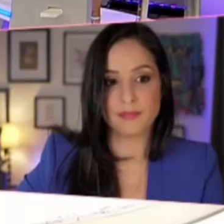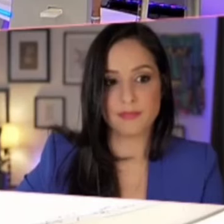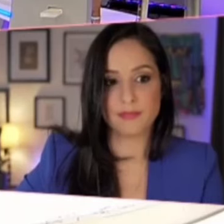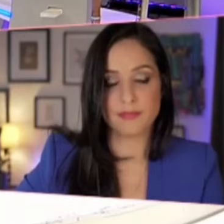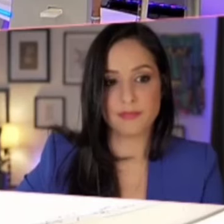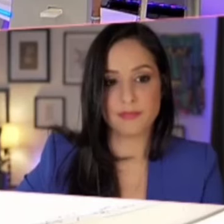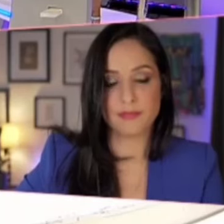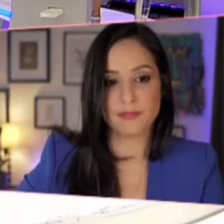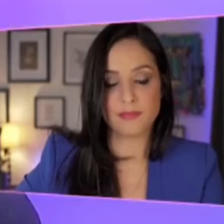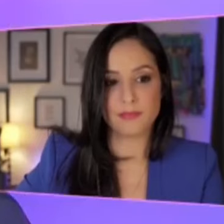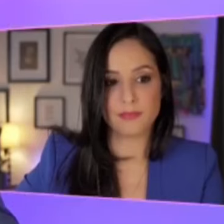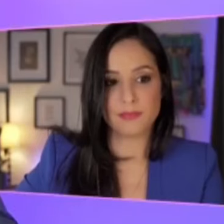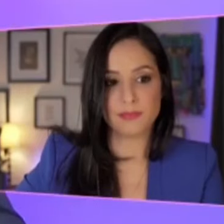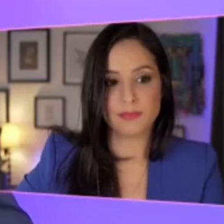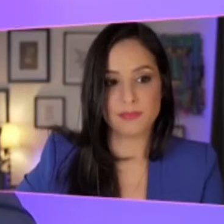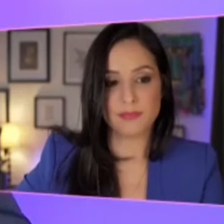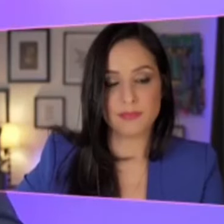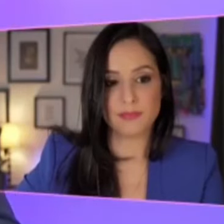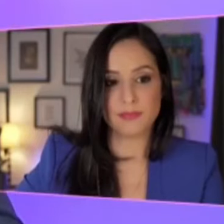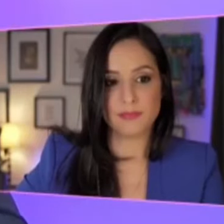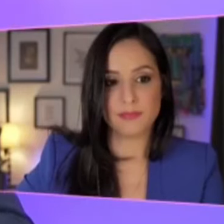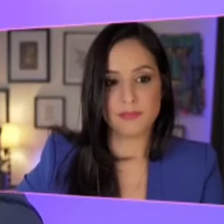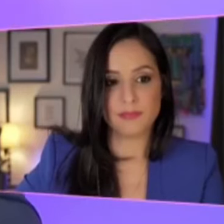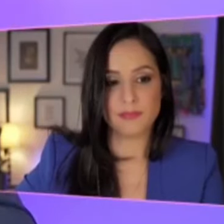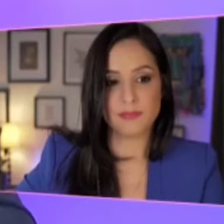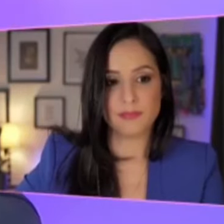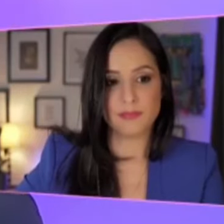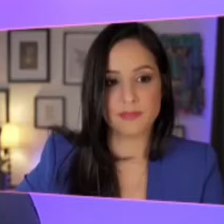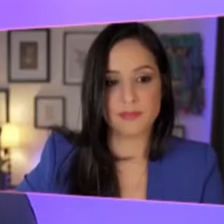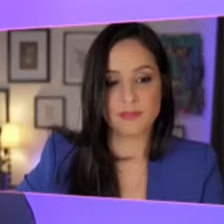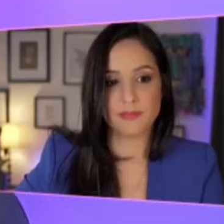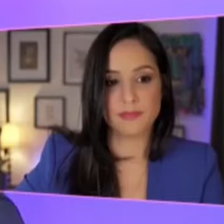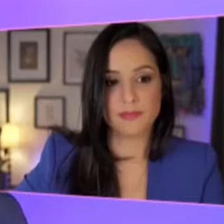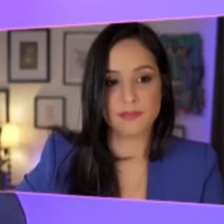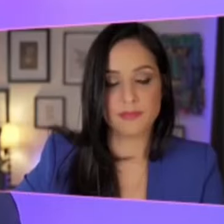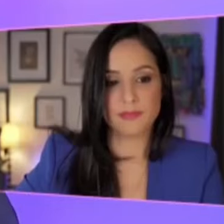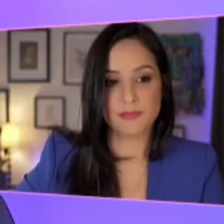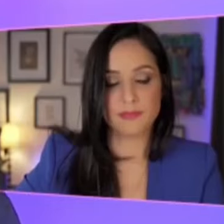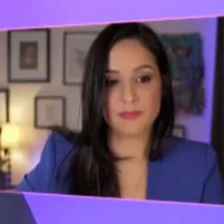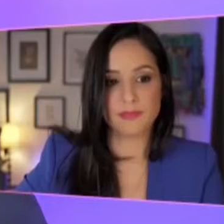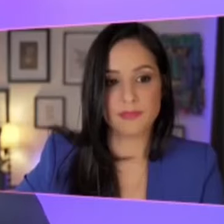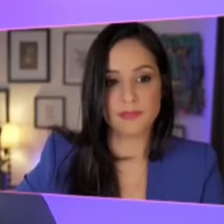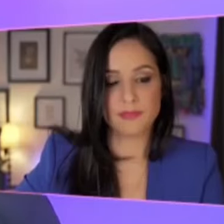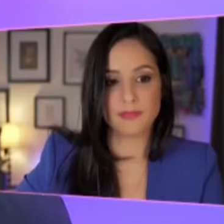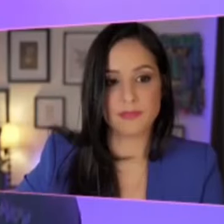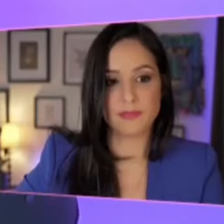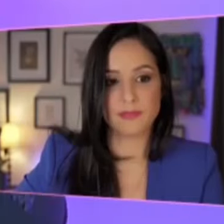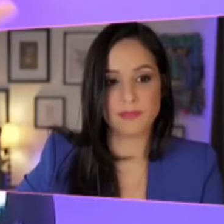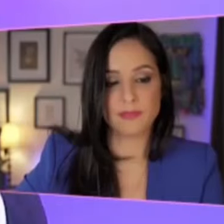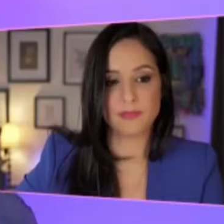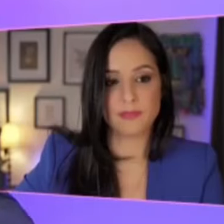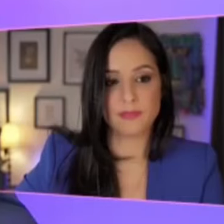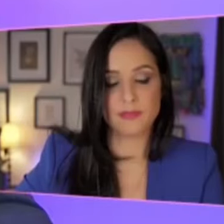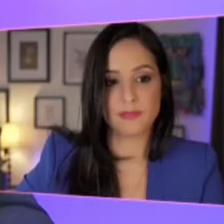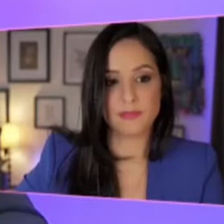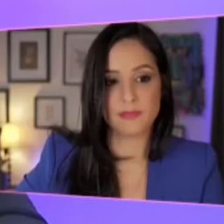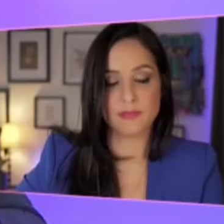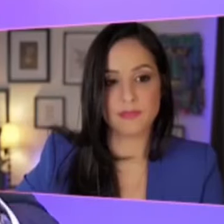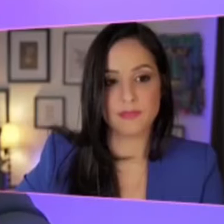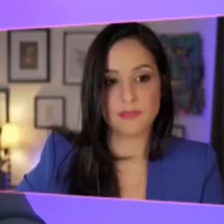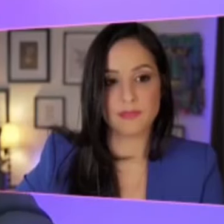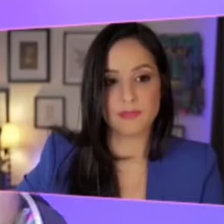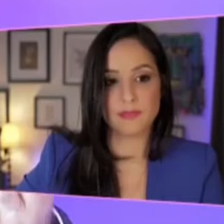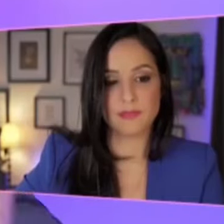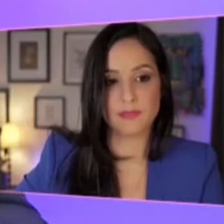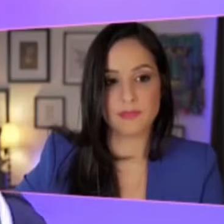independientemente de eso, cuando se ratificó ese convenio, se debió, antes de cualquier funcionario público, haber realizado eso, debió de